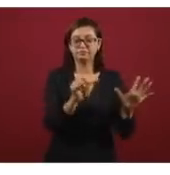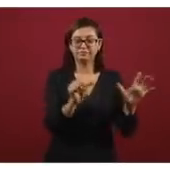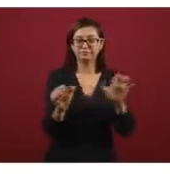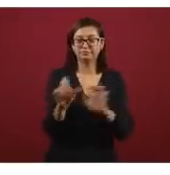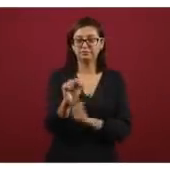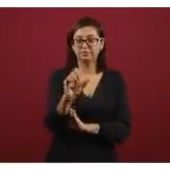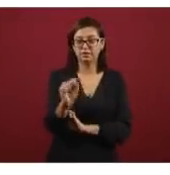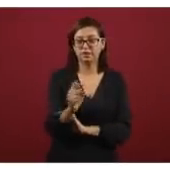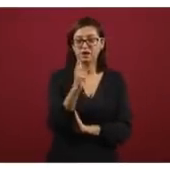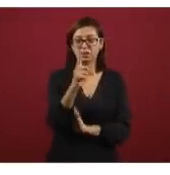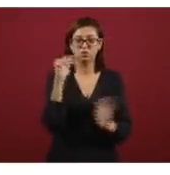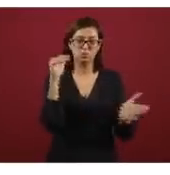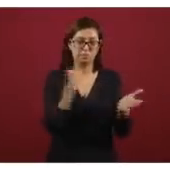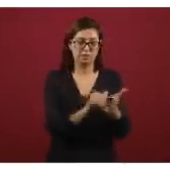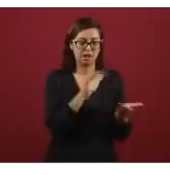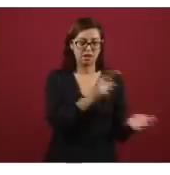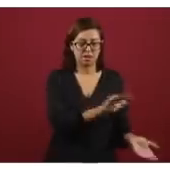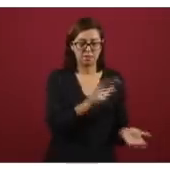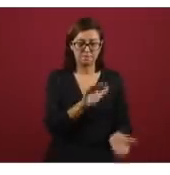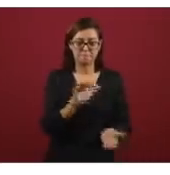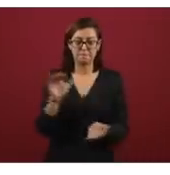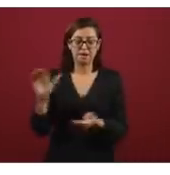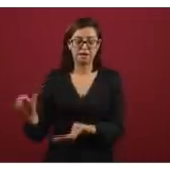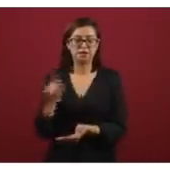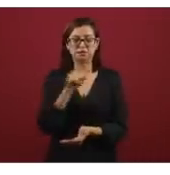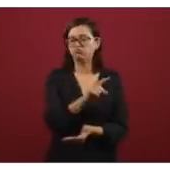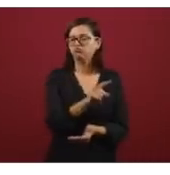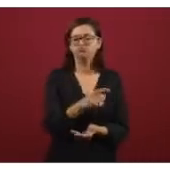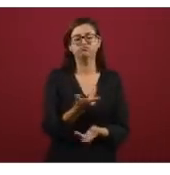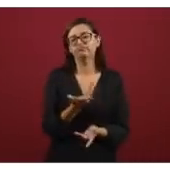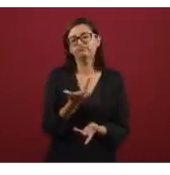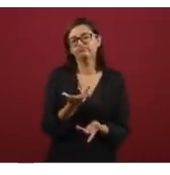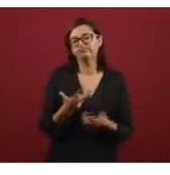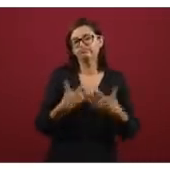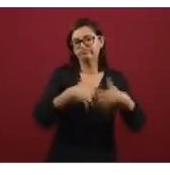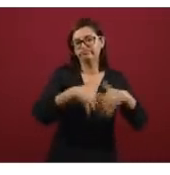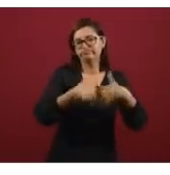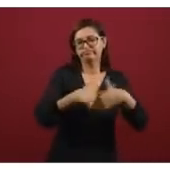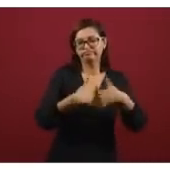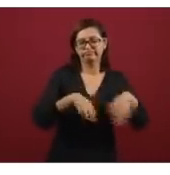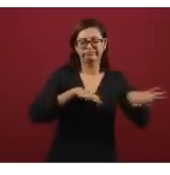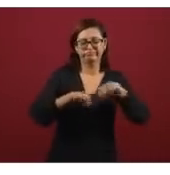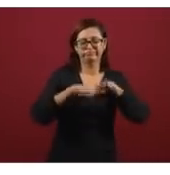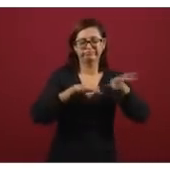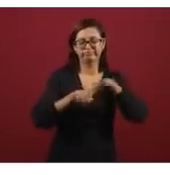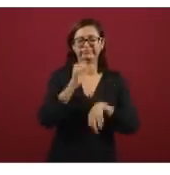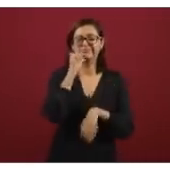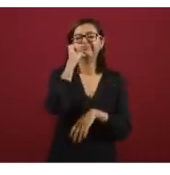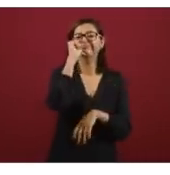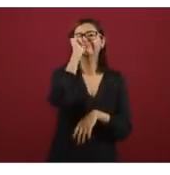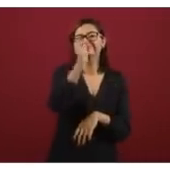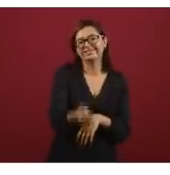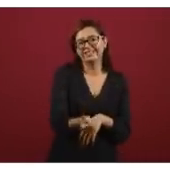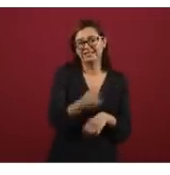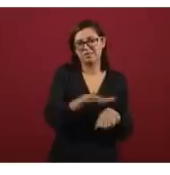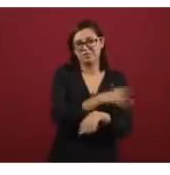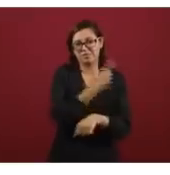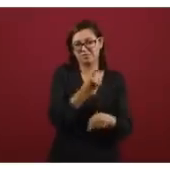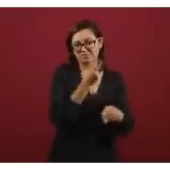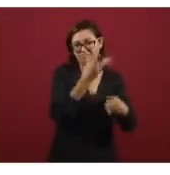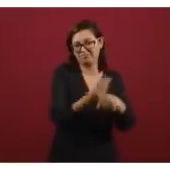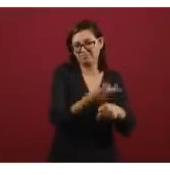barriles en estos 7.5 días. También, aprovechando que se va a hacer